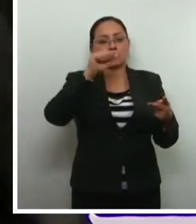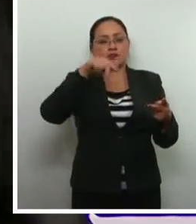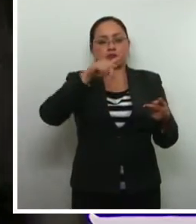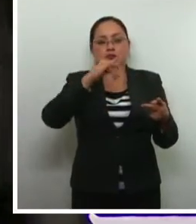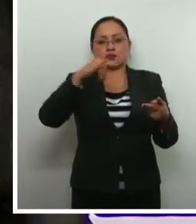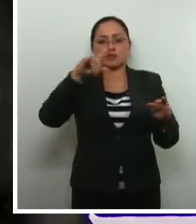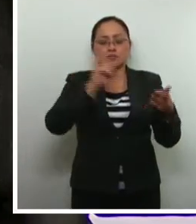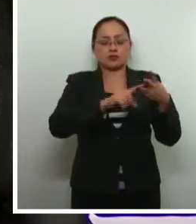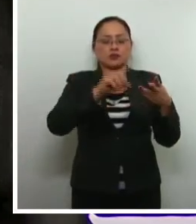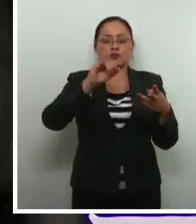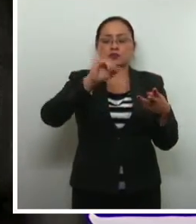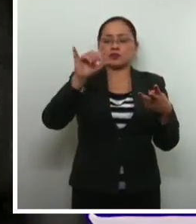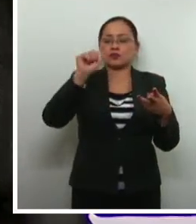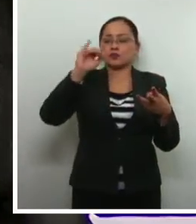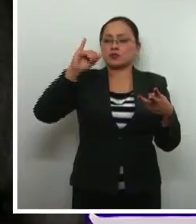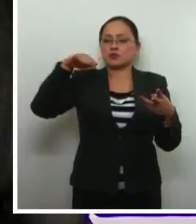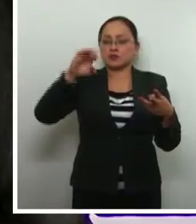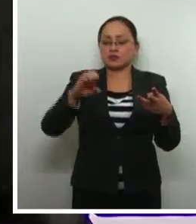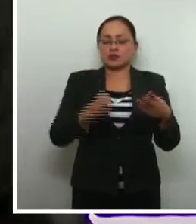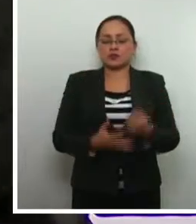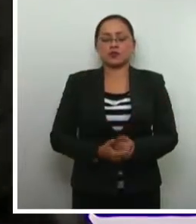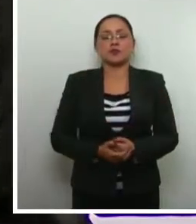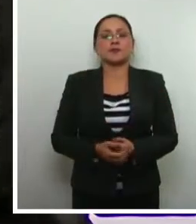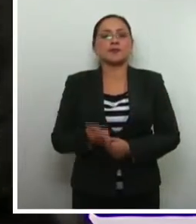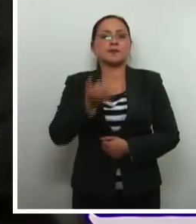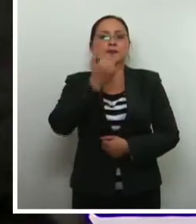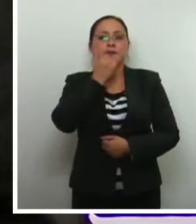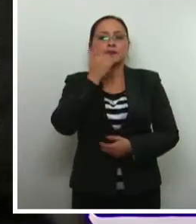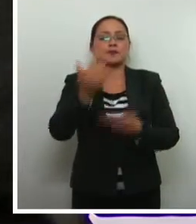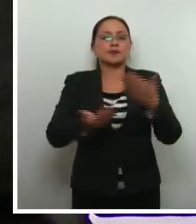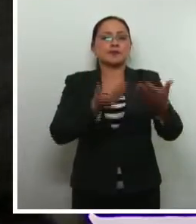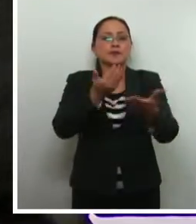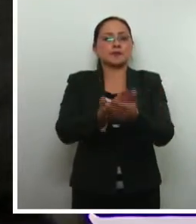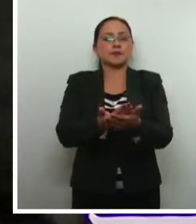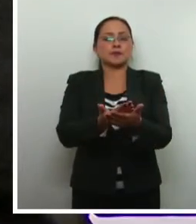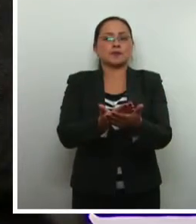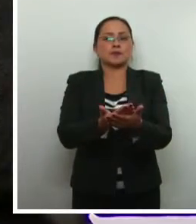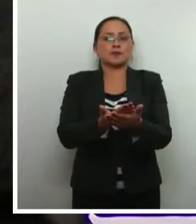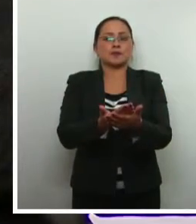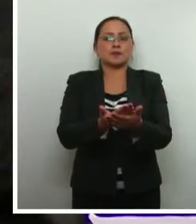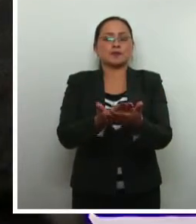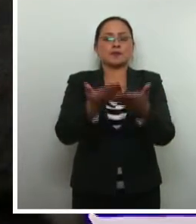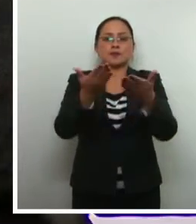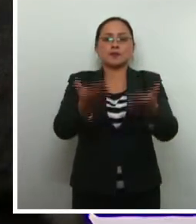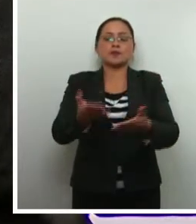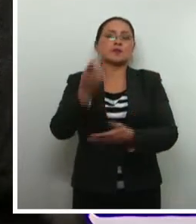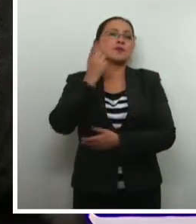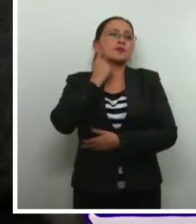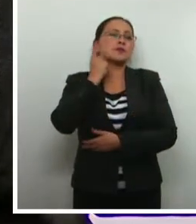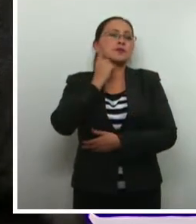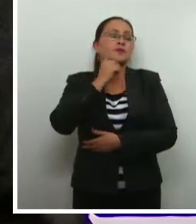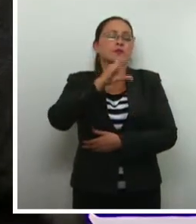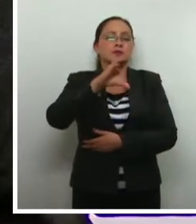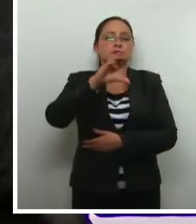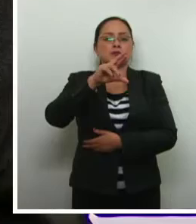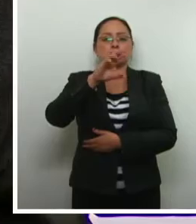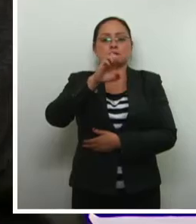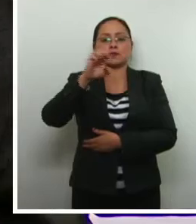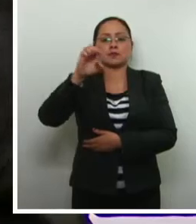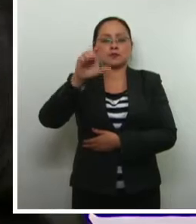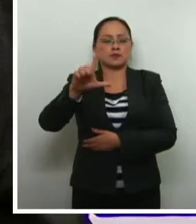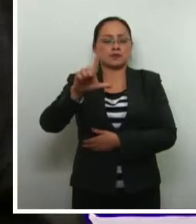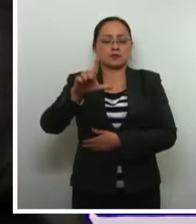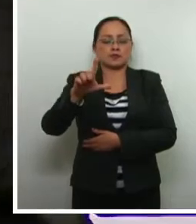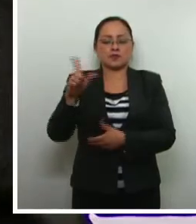Cárdenas. Perdón, me disculpa, diputado Krill, creo